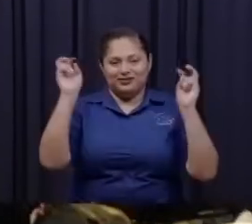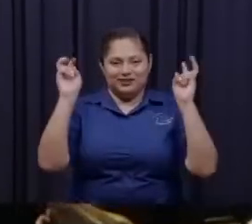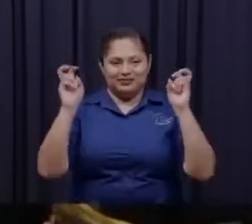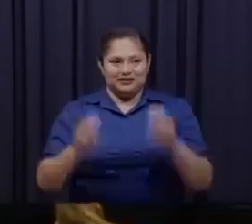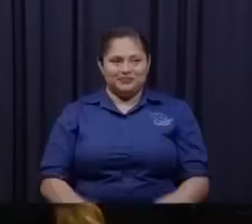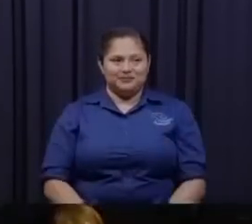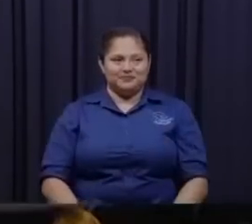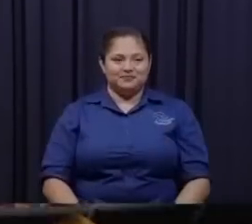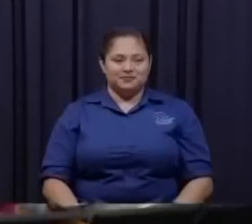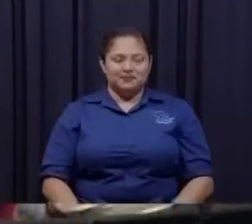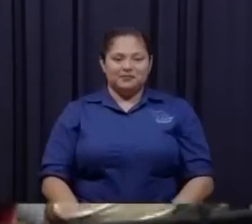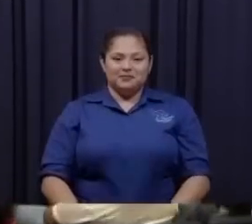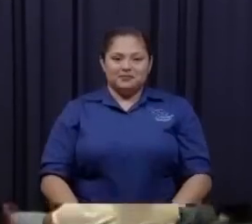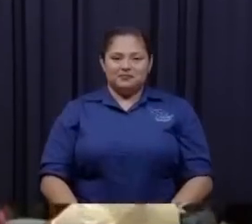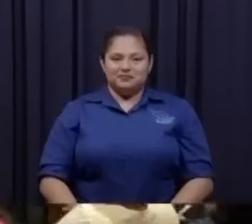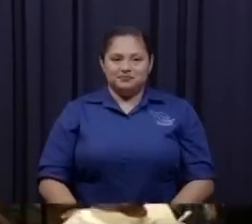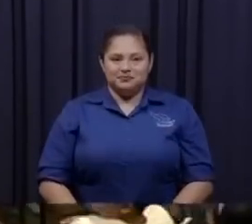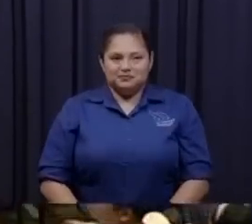Solo por molestarlo.